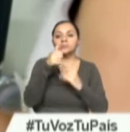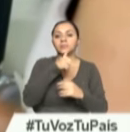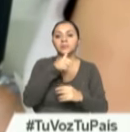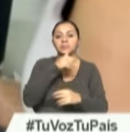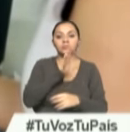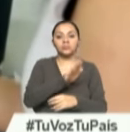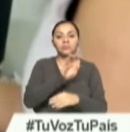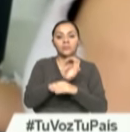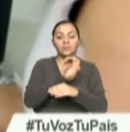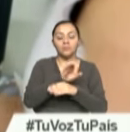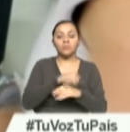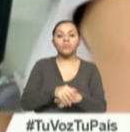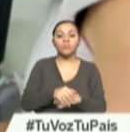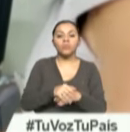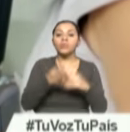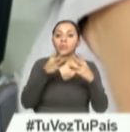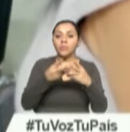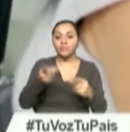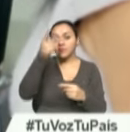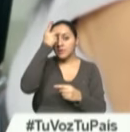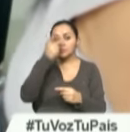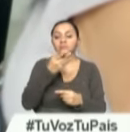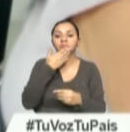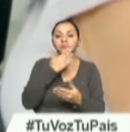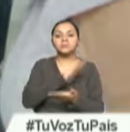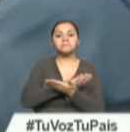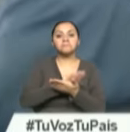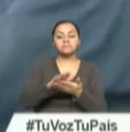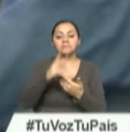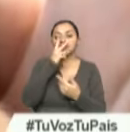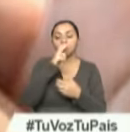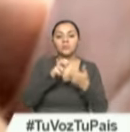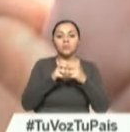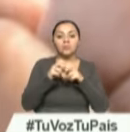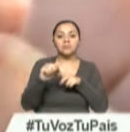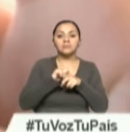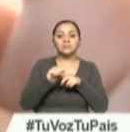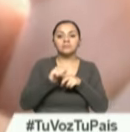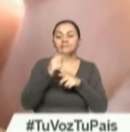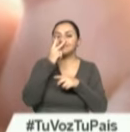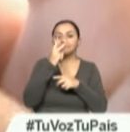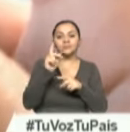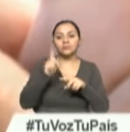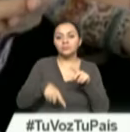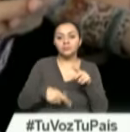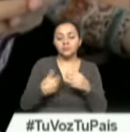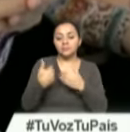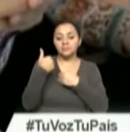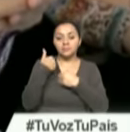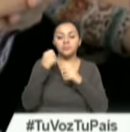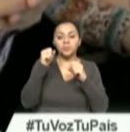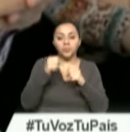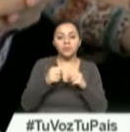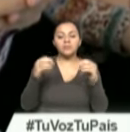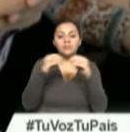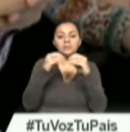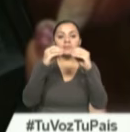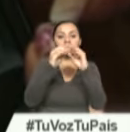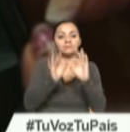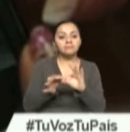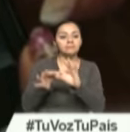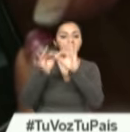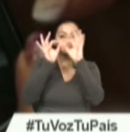del Ecuador. La resolución establece el cese de las presuntas prácticas anticompetitivas a fin de evitar, corregir